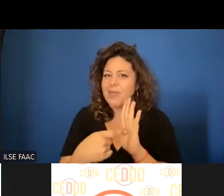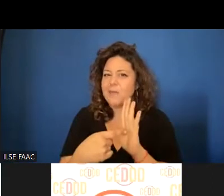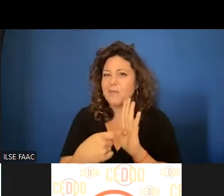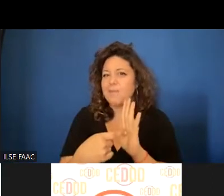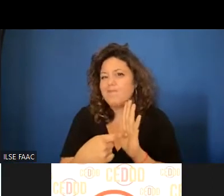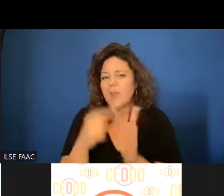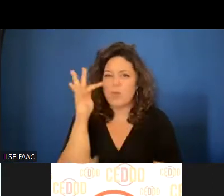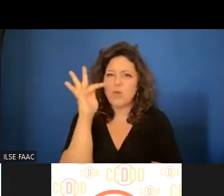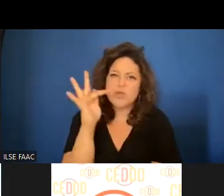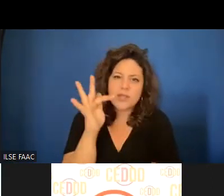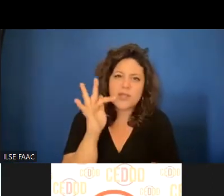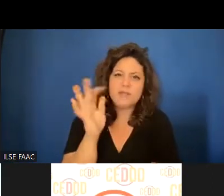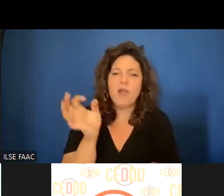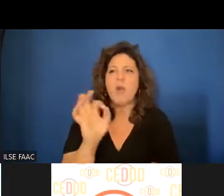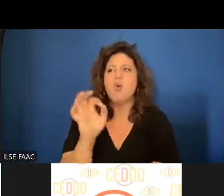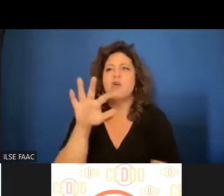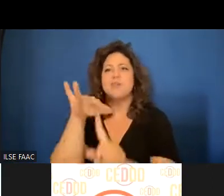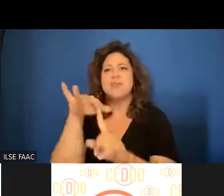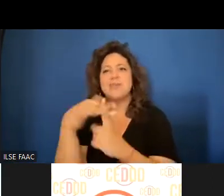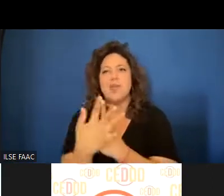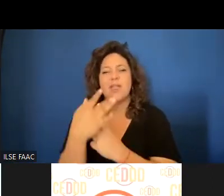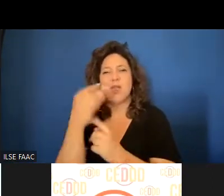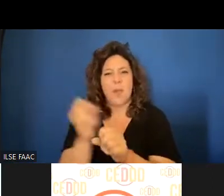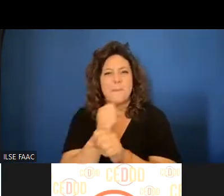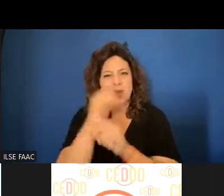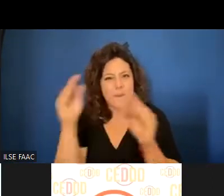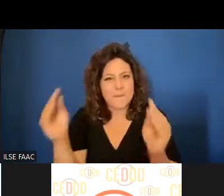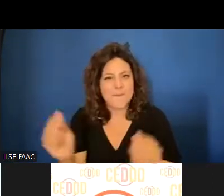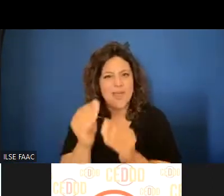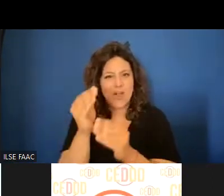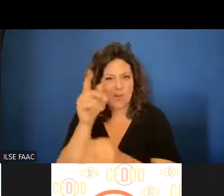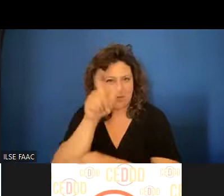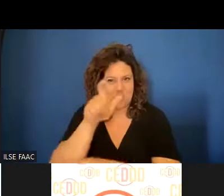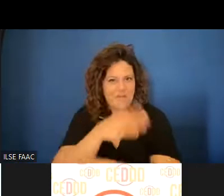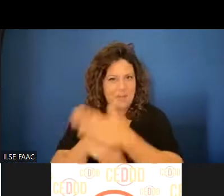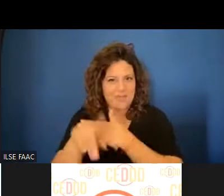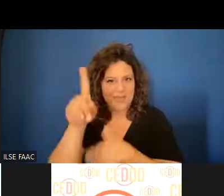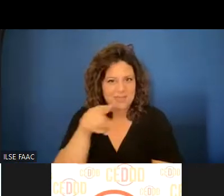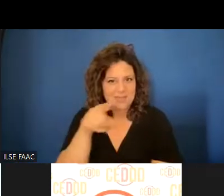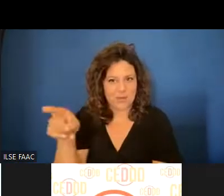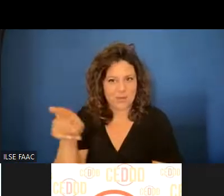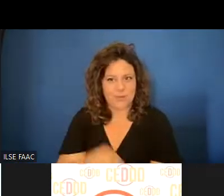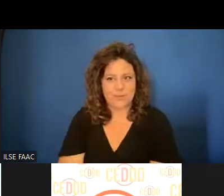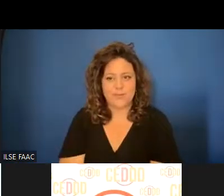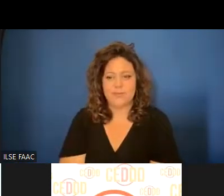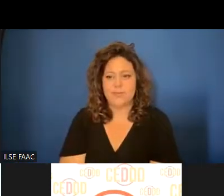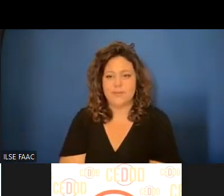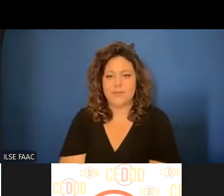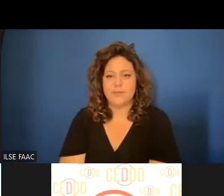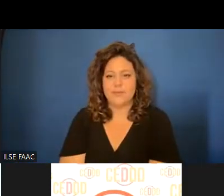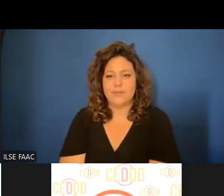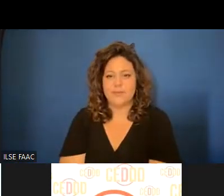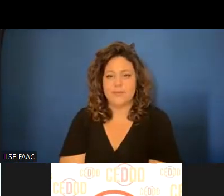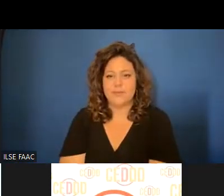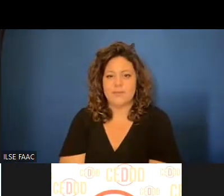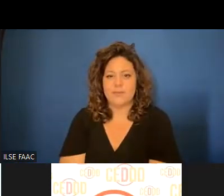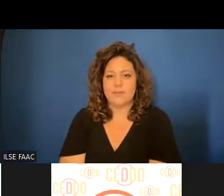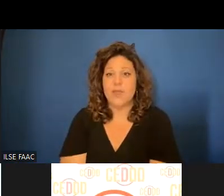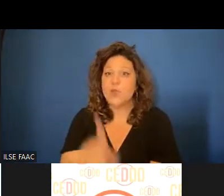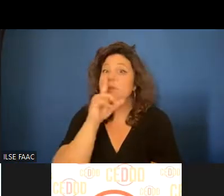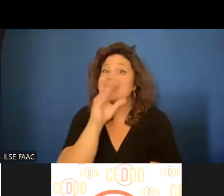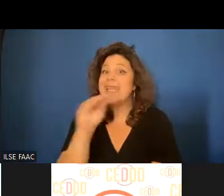Desventajas o algunos pequeños inconvenientes por remarcarlo, ya que al principio he comentado algunas de las cosas novedosas e interesantes que